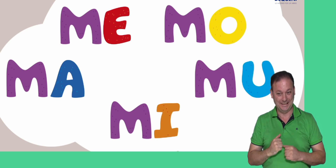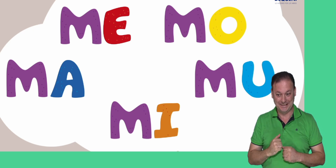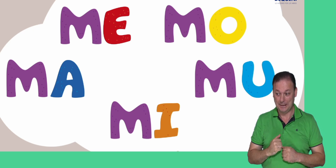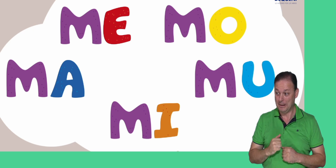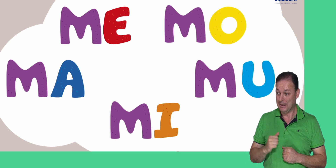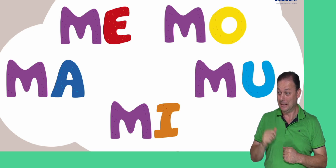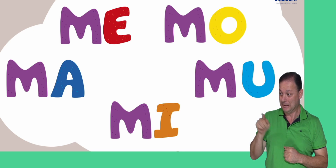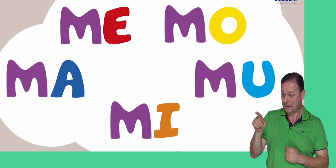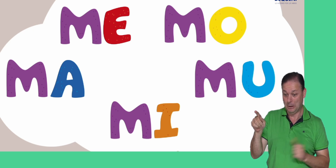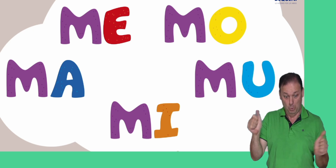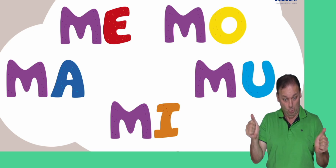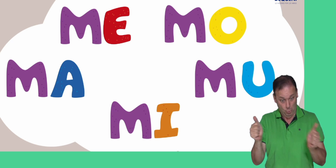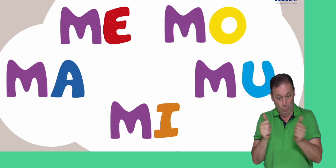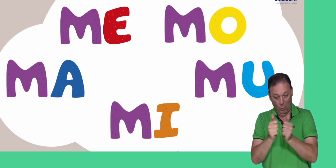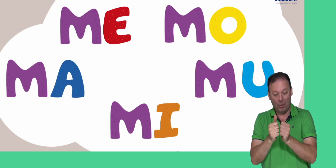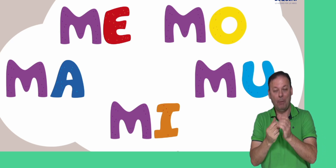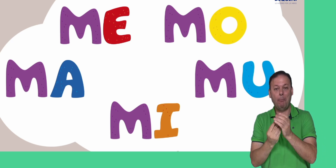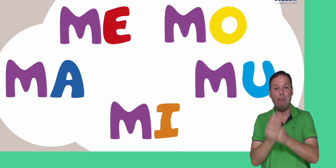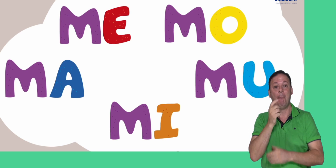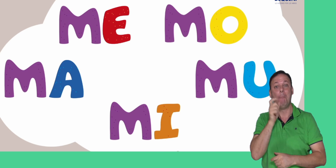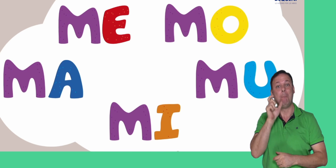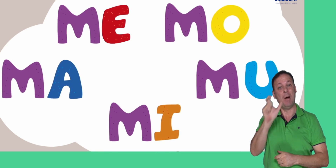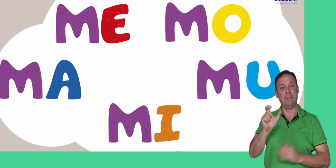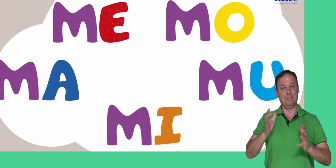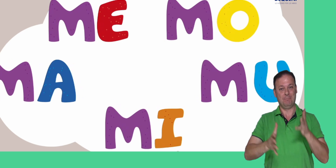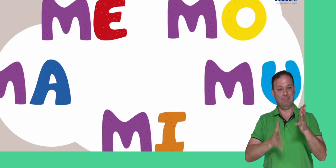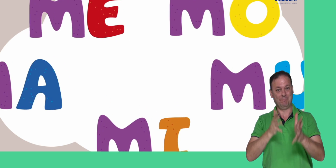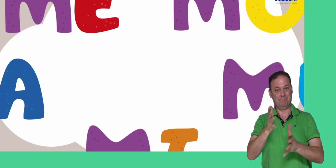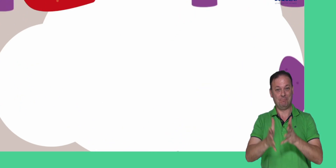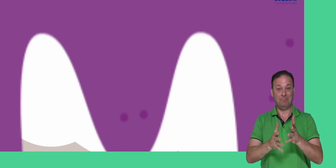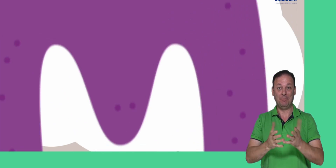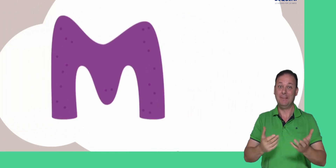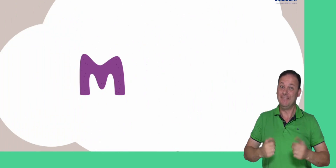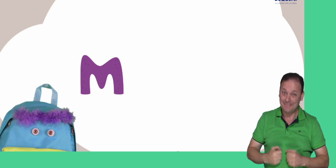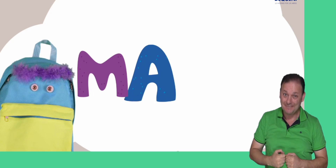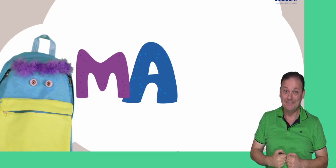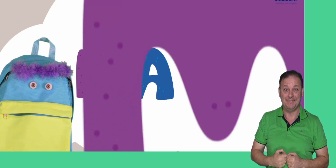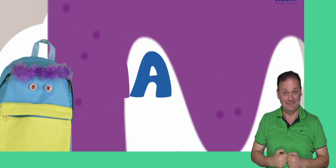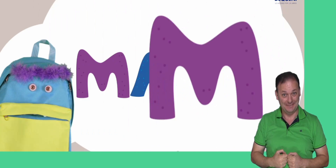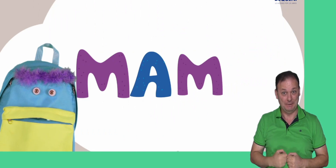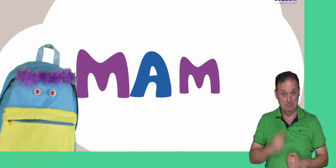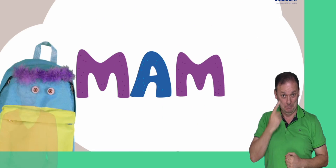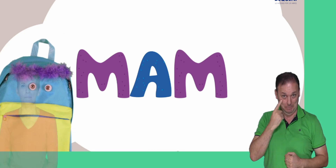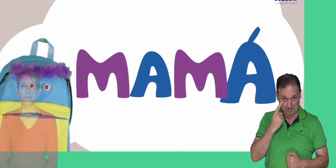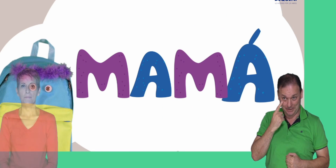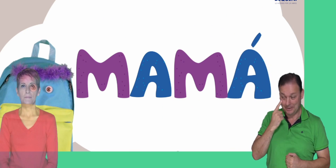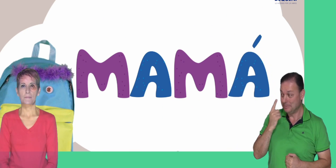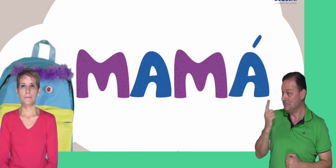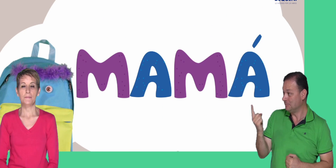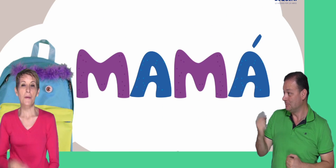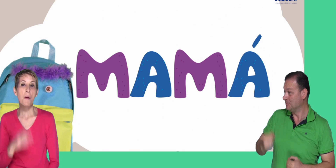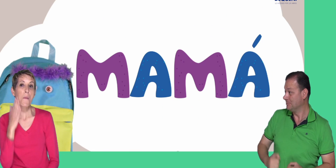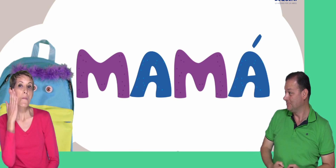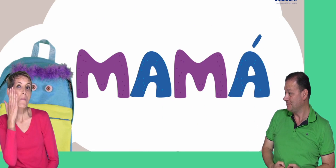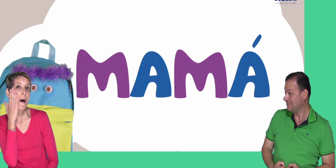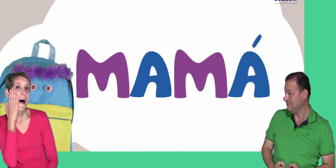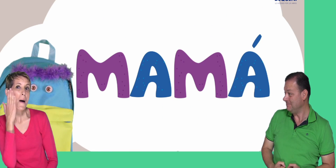juntan con otras letras y se pueden convertir en una palabra. ¡Mamá!